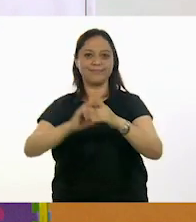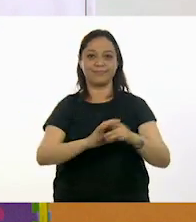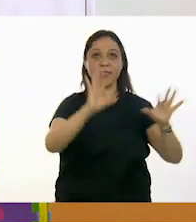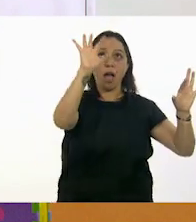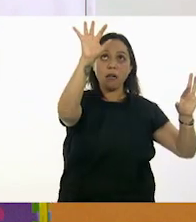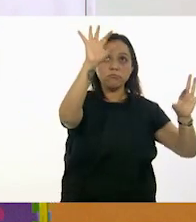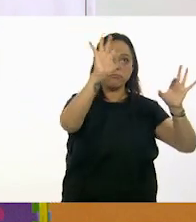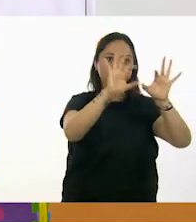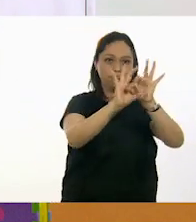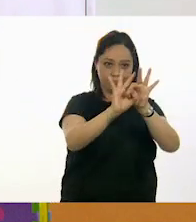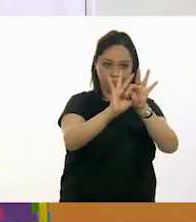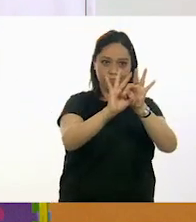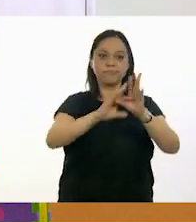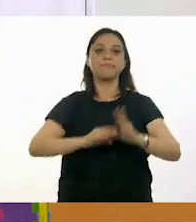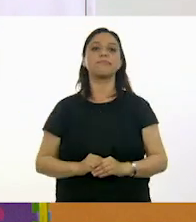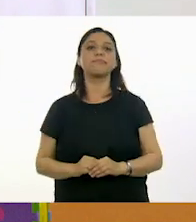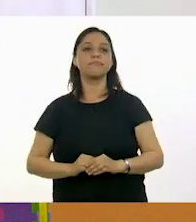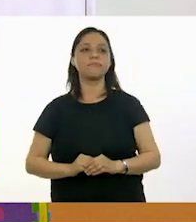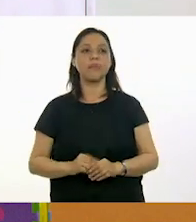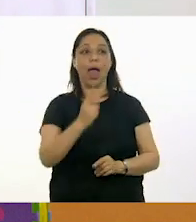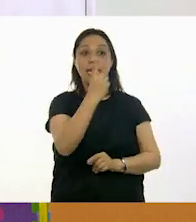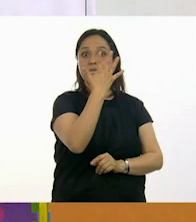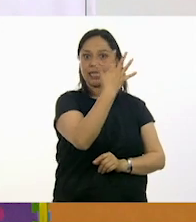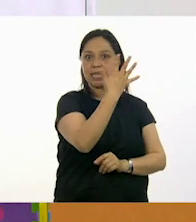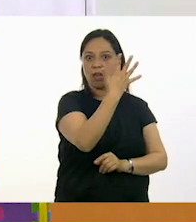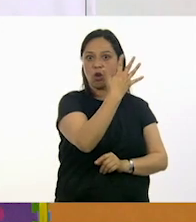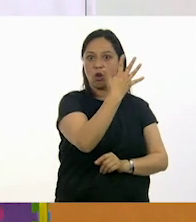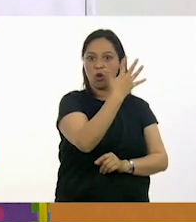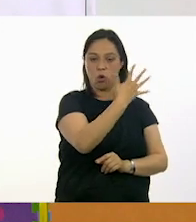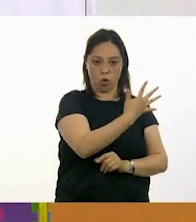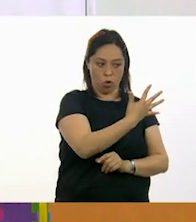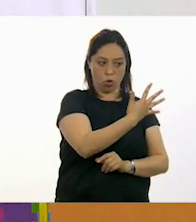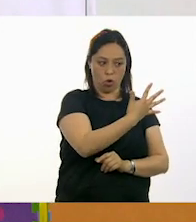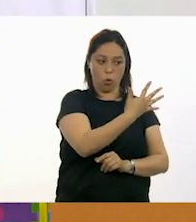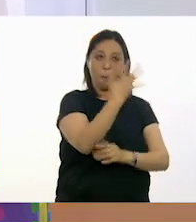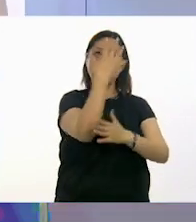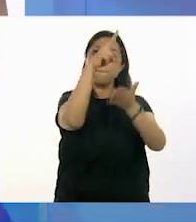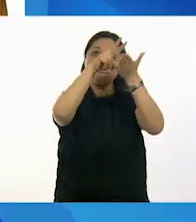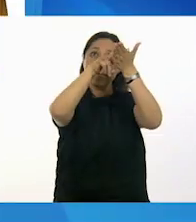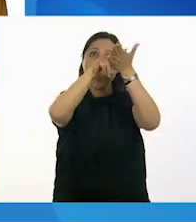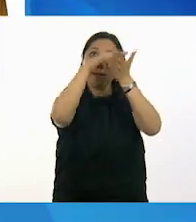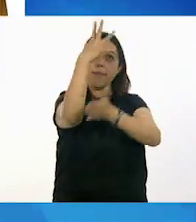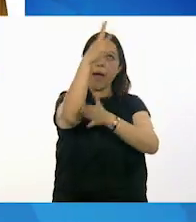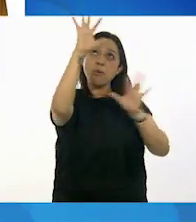Ah. 5 y árbol verde. ¡Ah! Aquí.